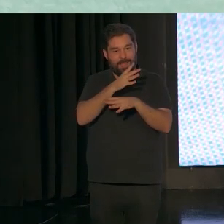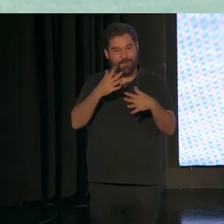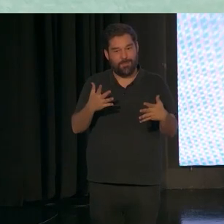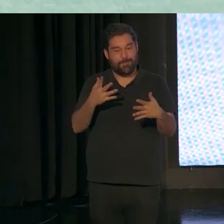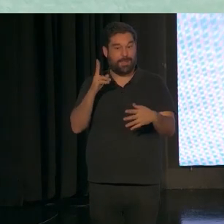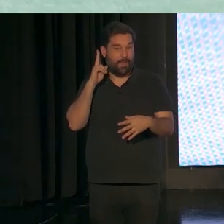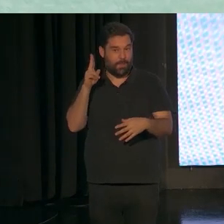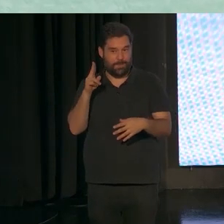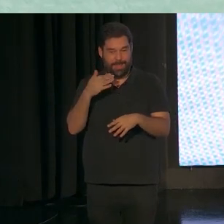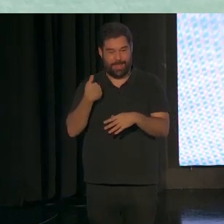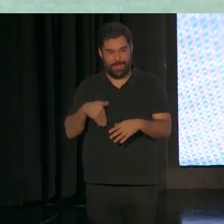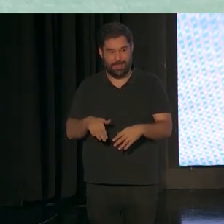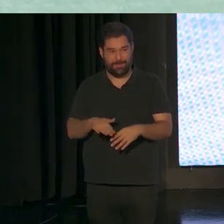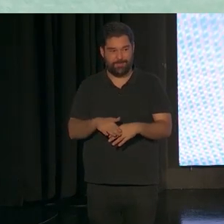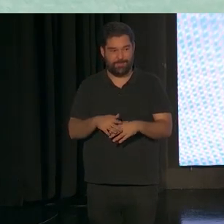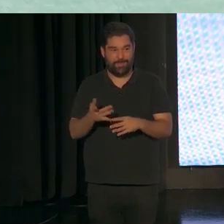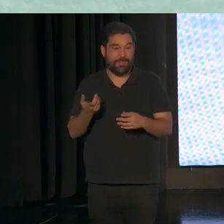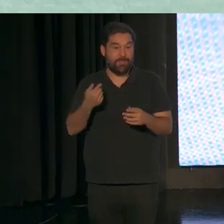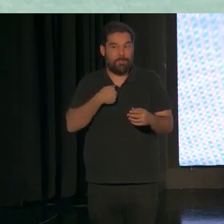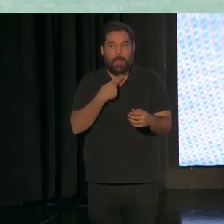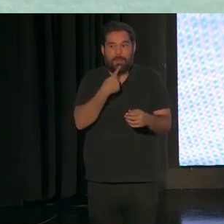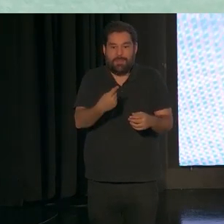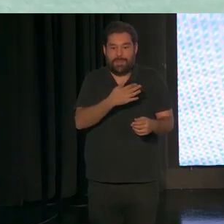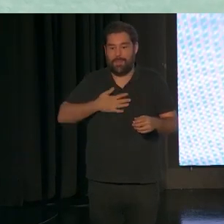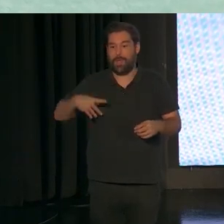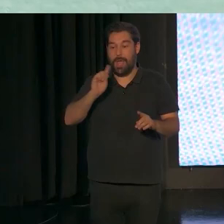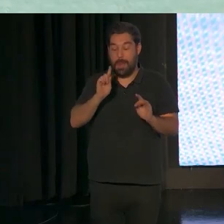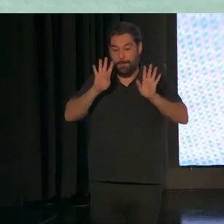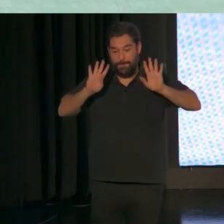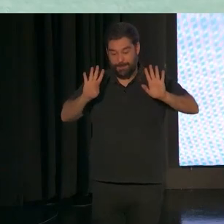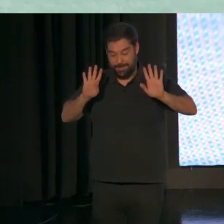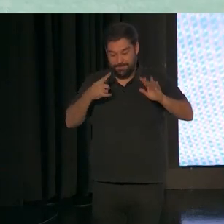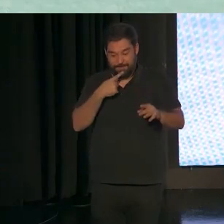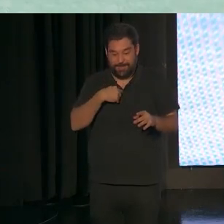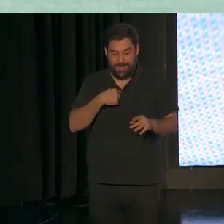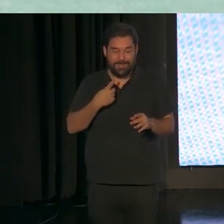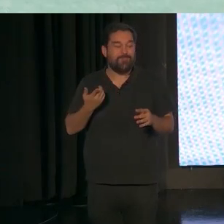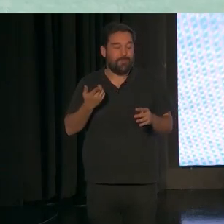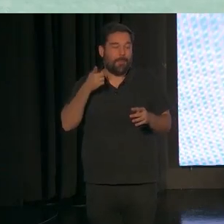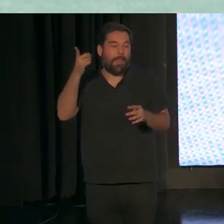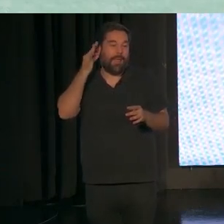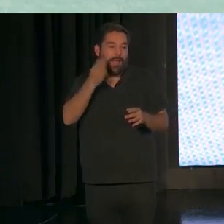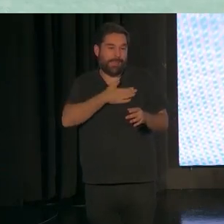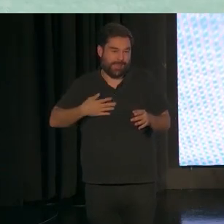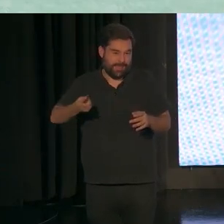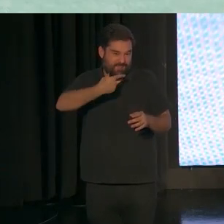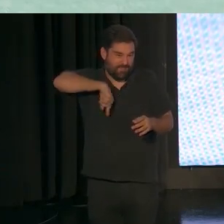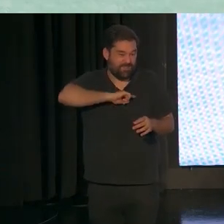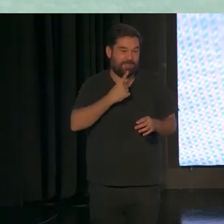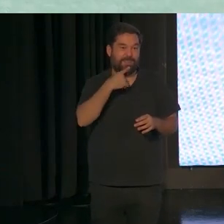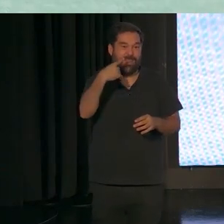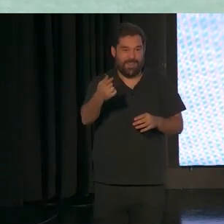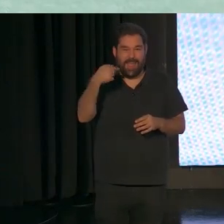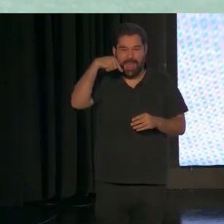jubilada me la han puesto aquí pero yo no quería decirlo pero bueno ella quiere que lo digamos pero para que veamos que está aquí al cañón